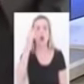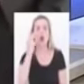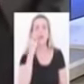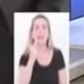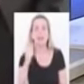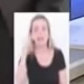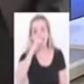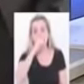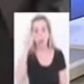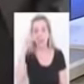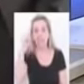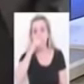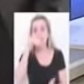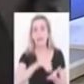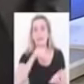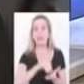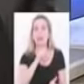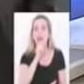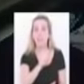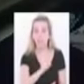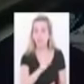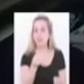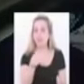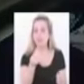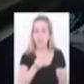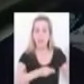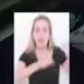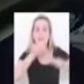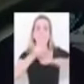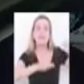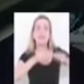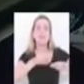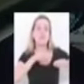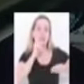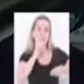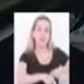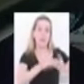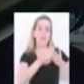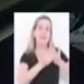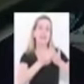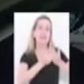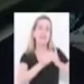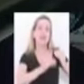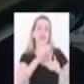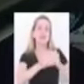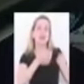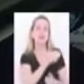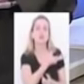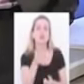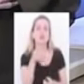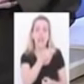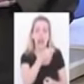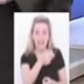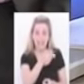es el este presupuesto equivale te diría al presupuesto de todo cualquier municipio tiene un